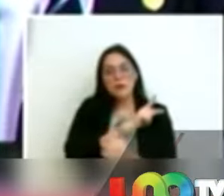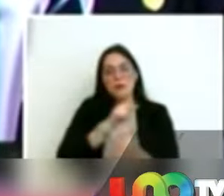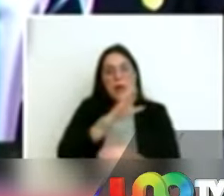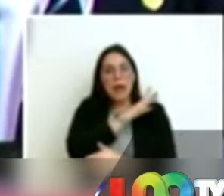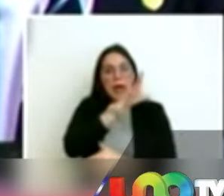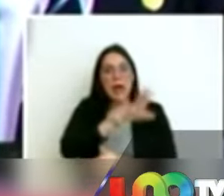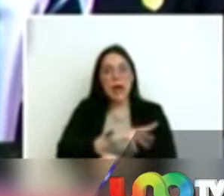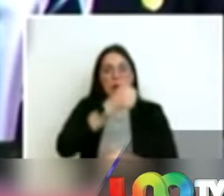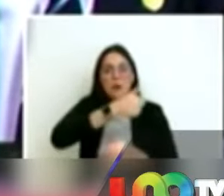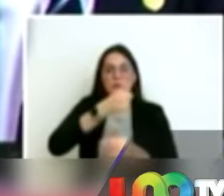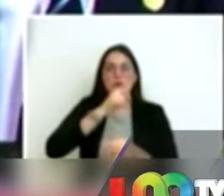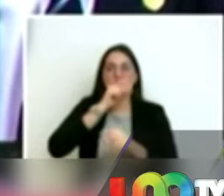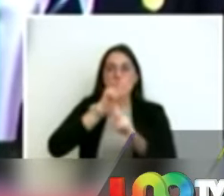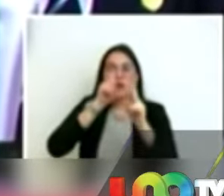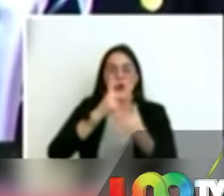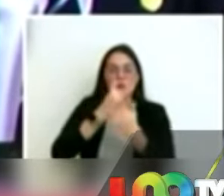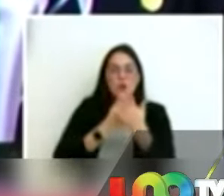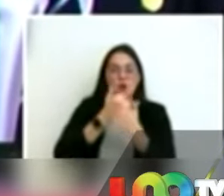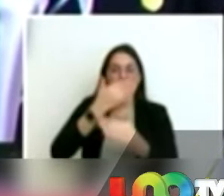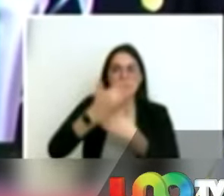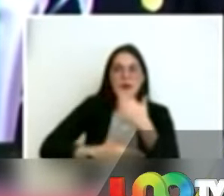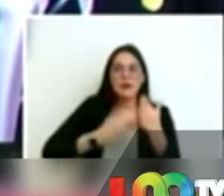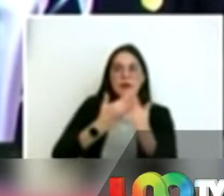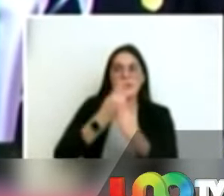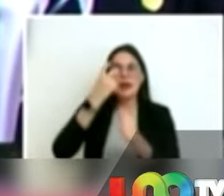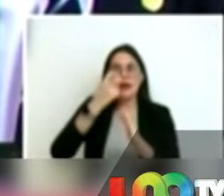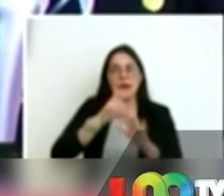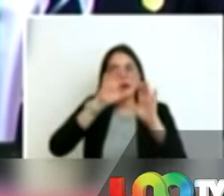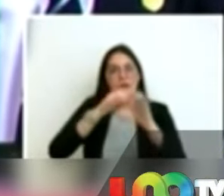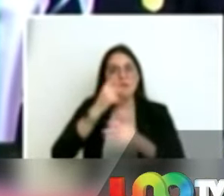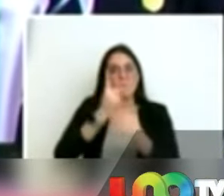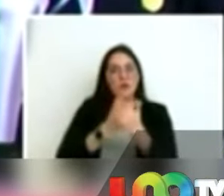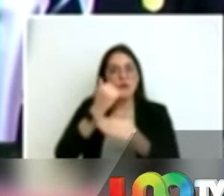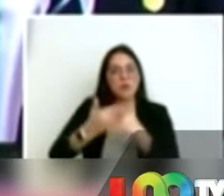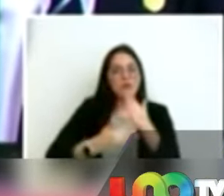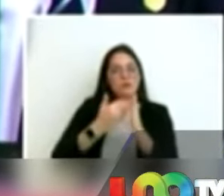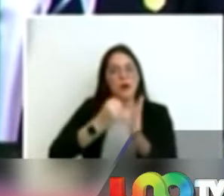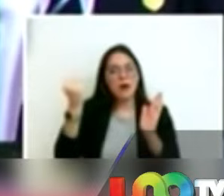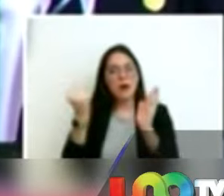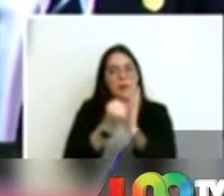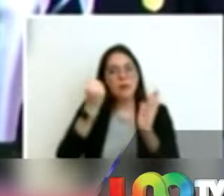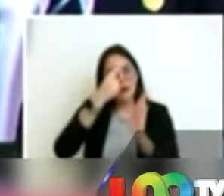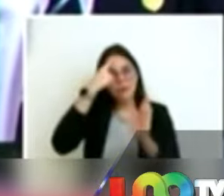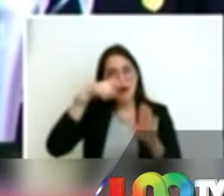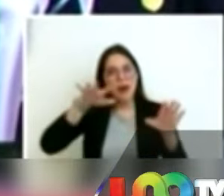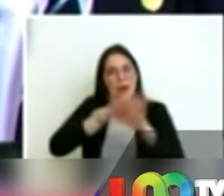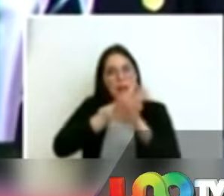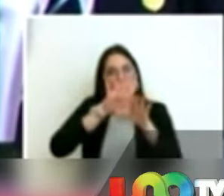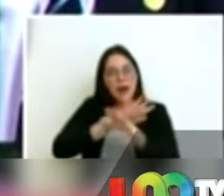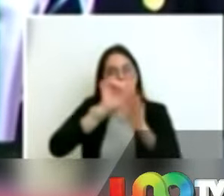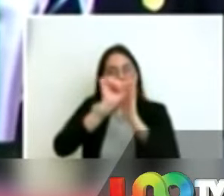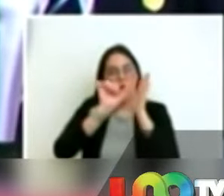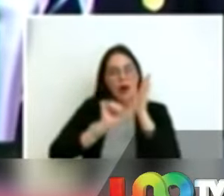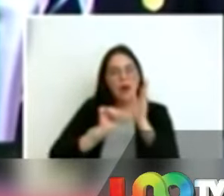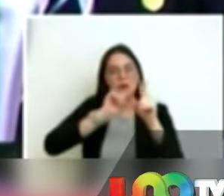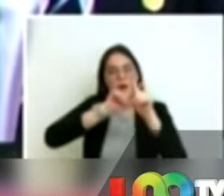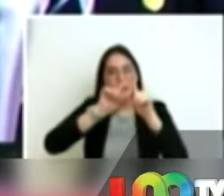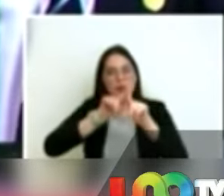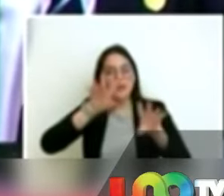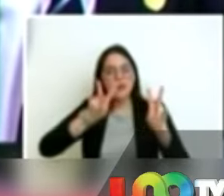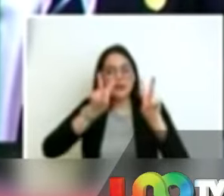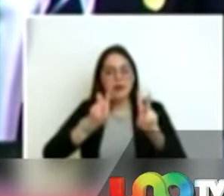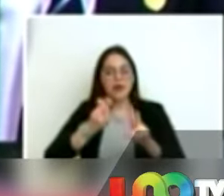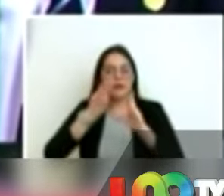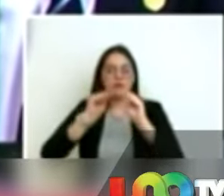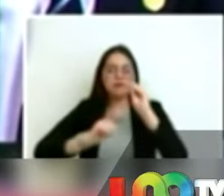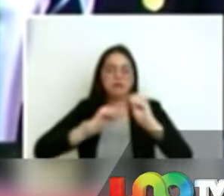lo particular el proyecto de decreto por el que se reforman y adicionan y derogan